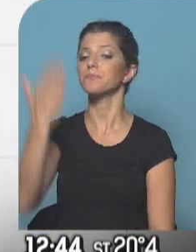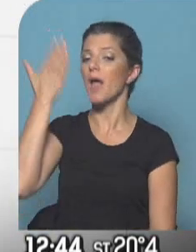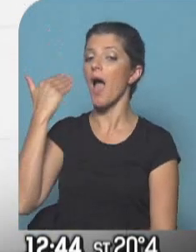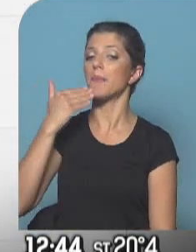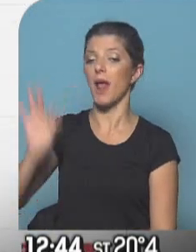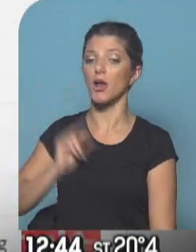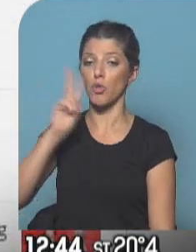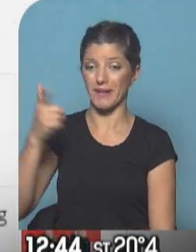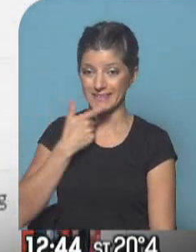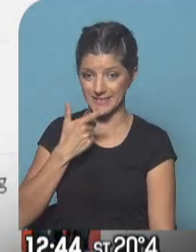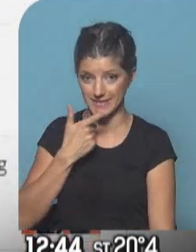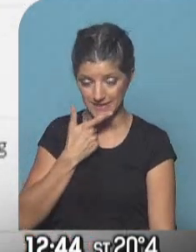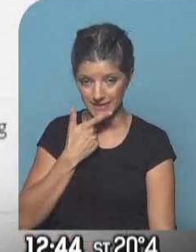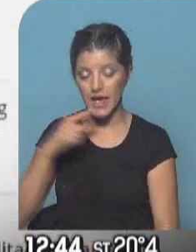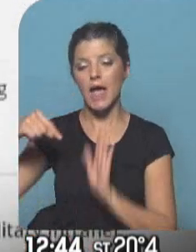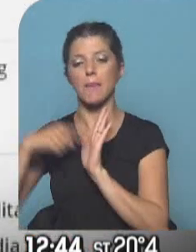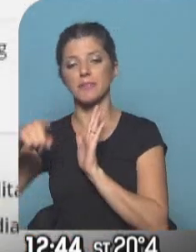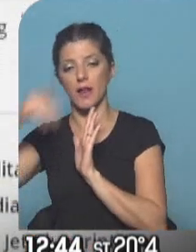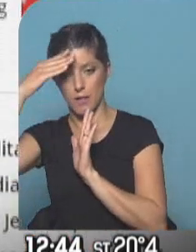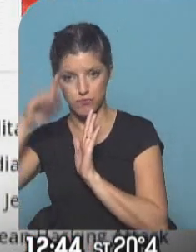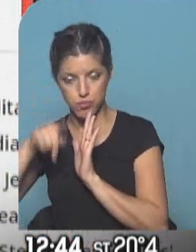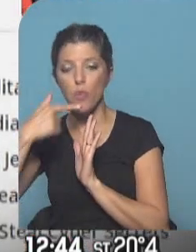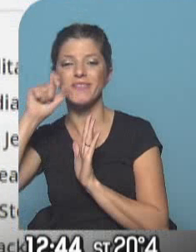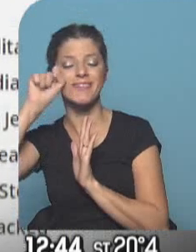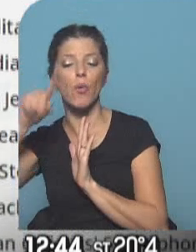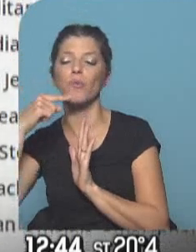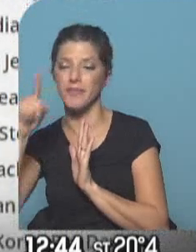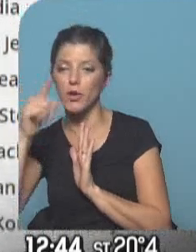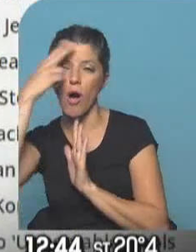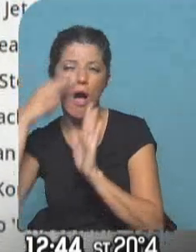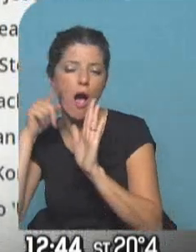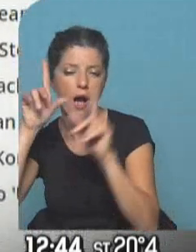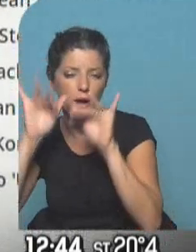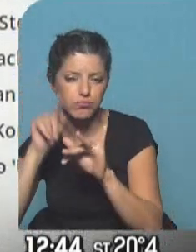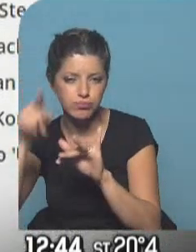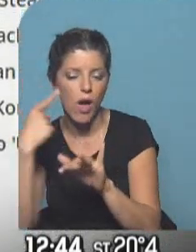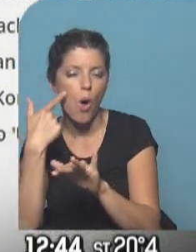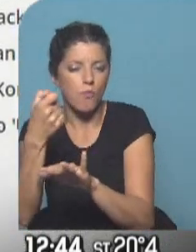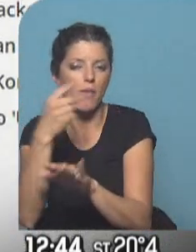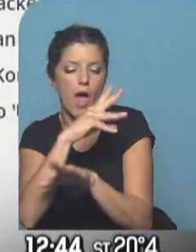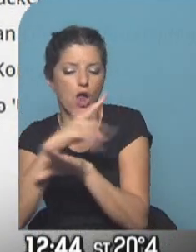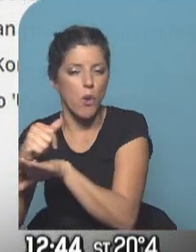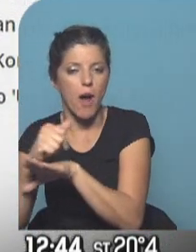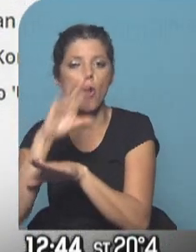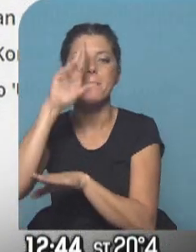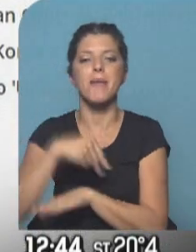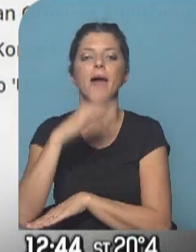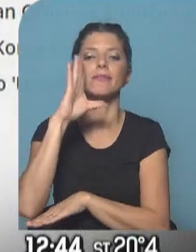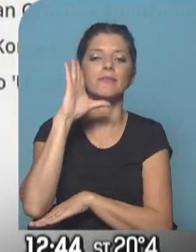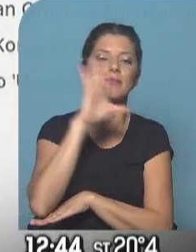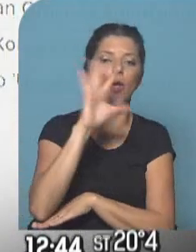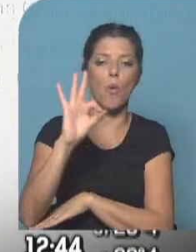medios de Seúl reportaron que hackers de Pyongyang habían robado una versión actualizada del plan